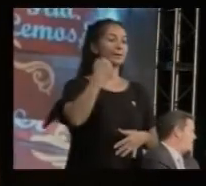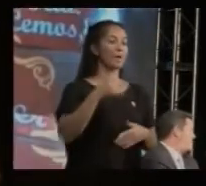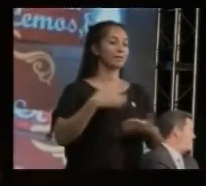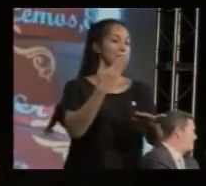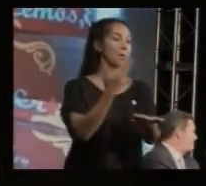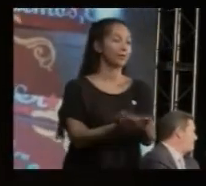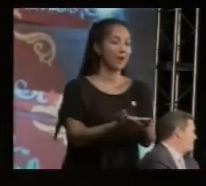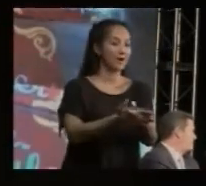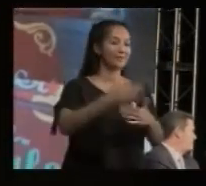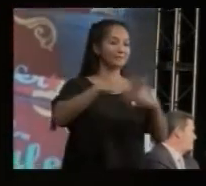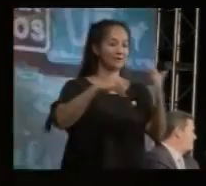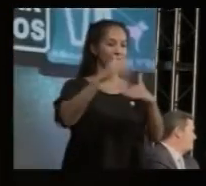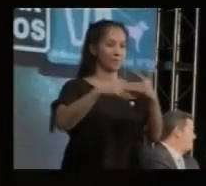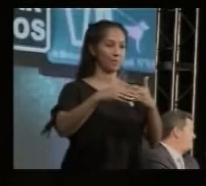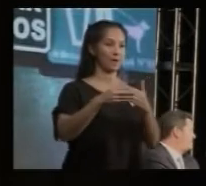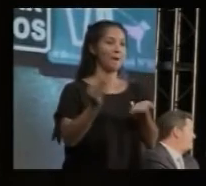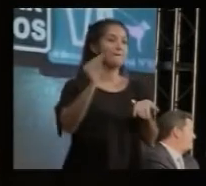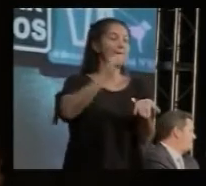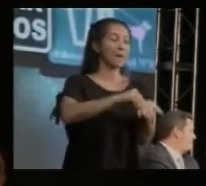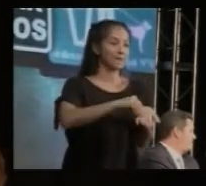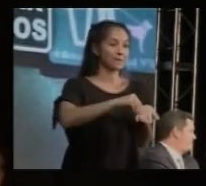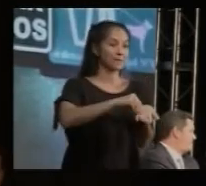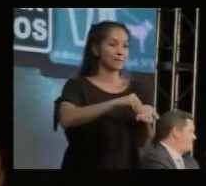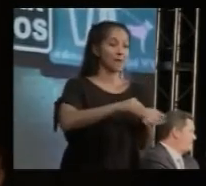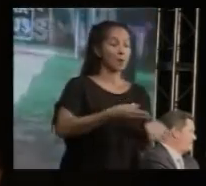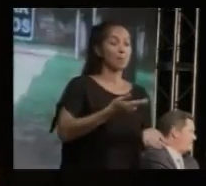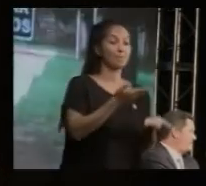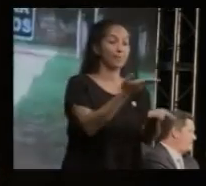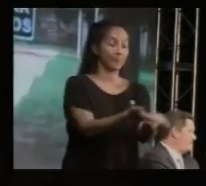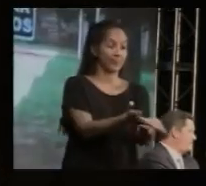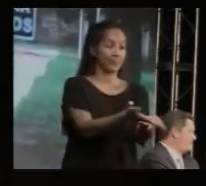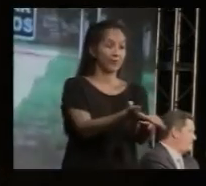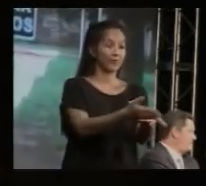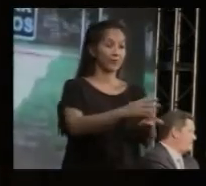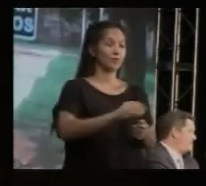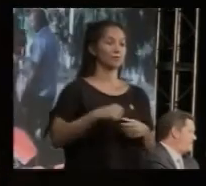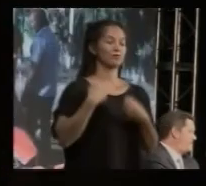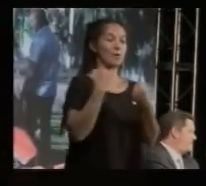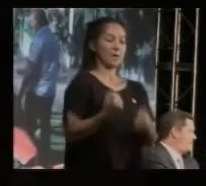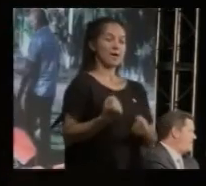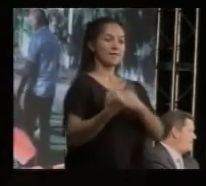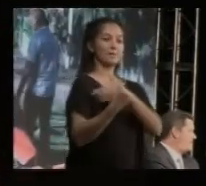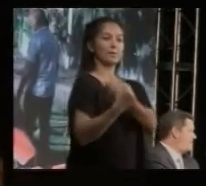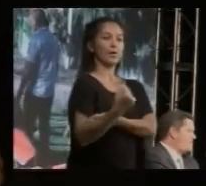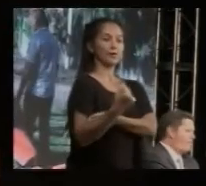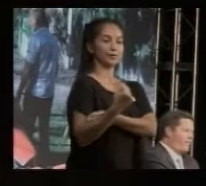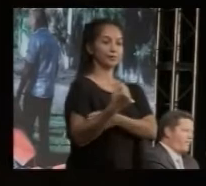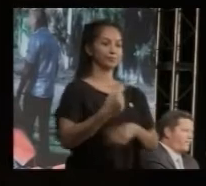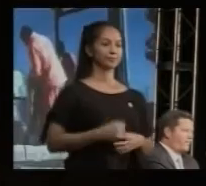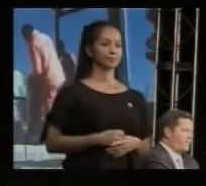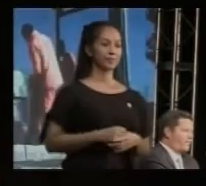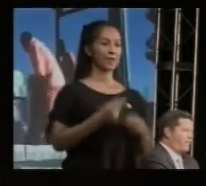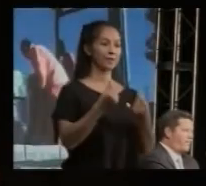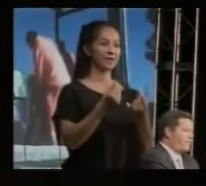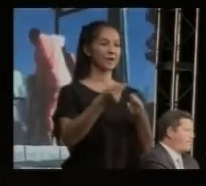certificados de obras, y agregado a las licitaciones que estamos llevando adelante, nos obliga a mantener la austeridad y ser cuidadosos con el